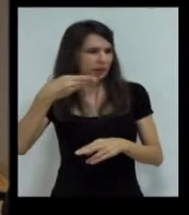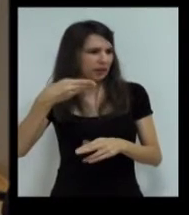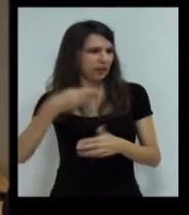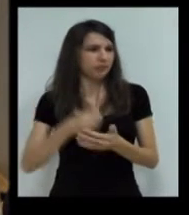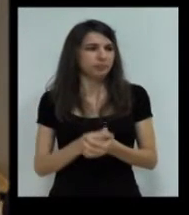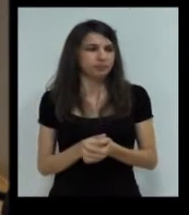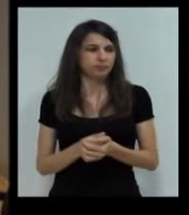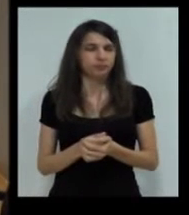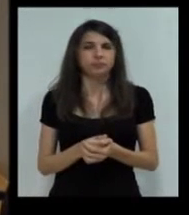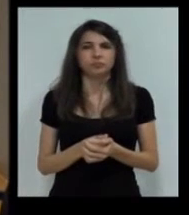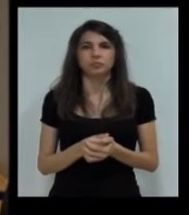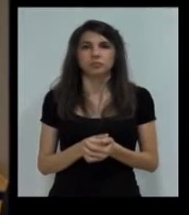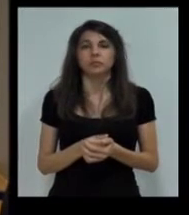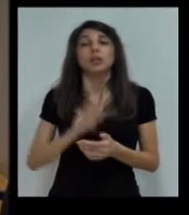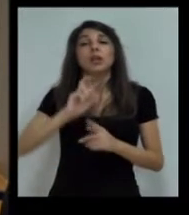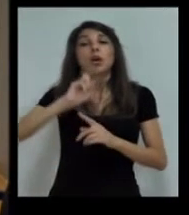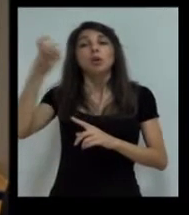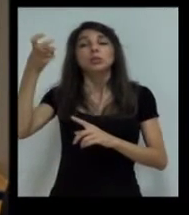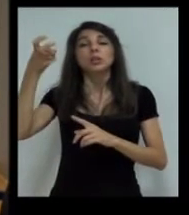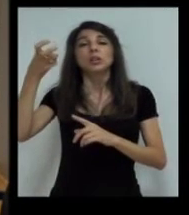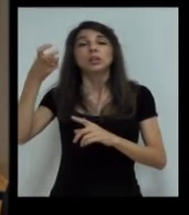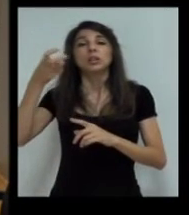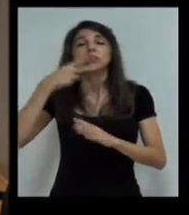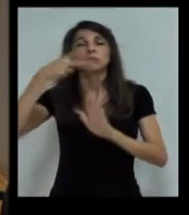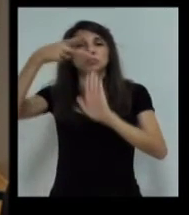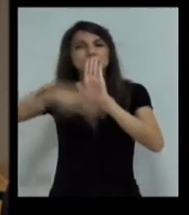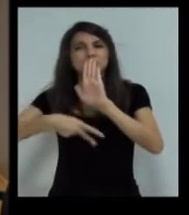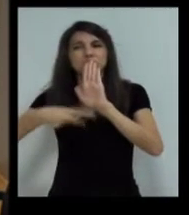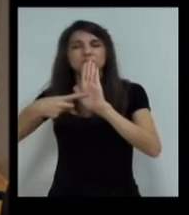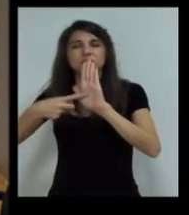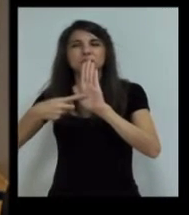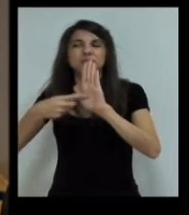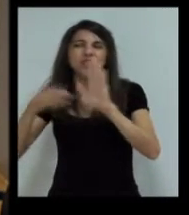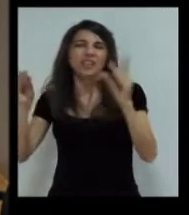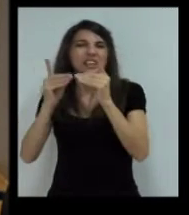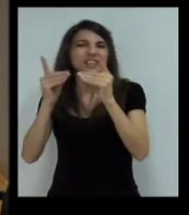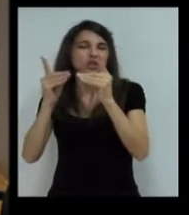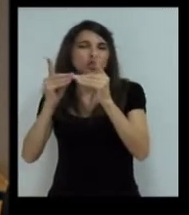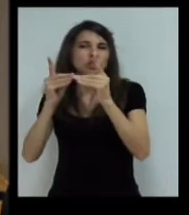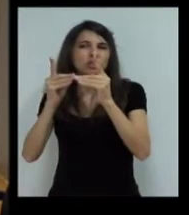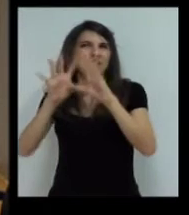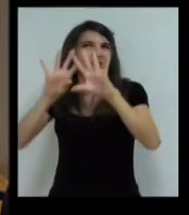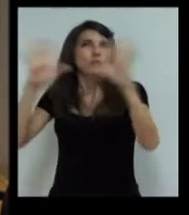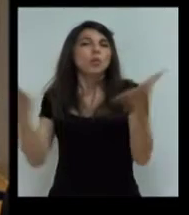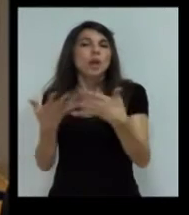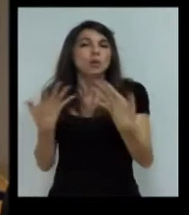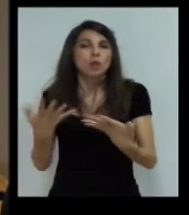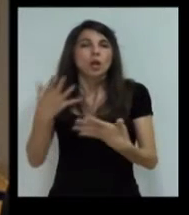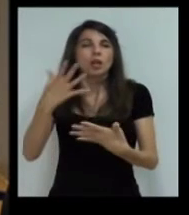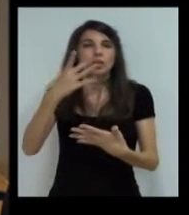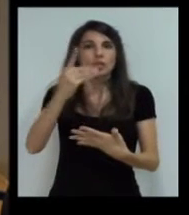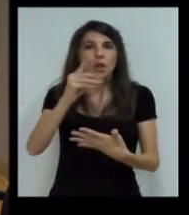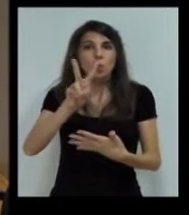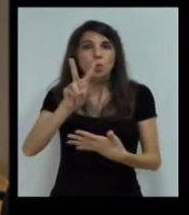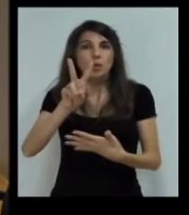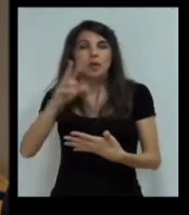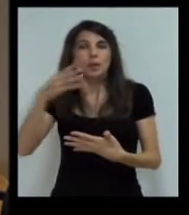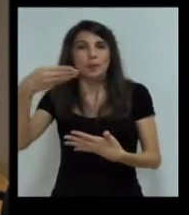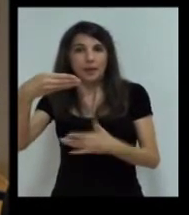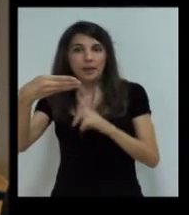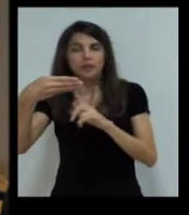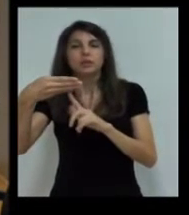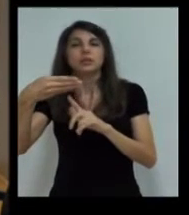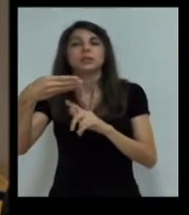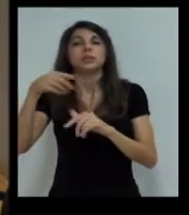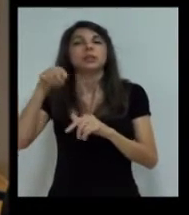área desde el punto de vista de las normas de televisión digital a nivel mundial es la norma DVB, ¿no? Del Digital Video Broadcasting Group,